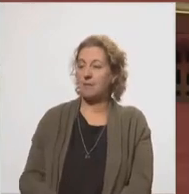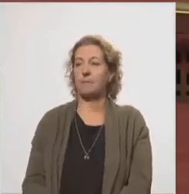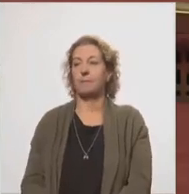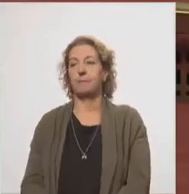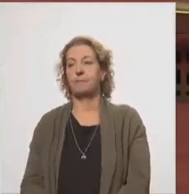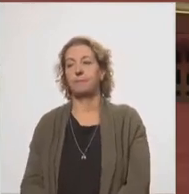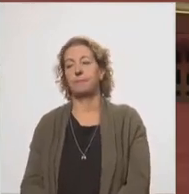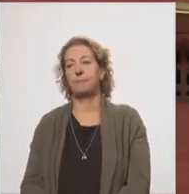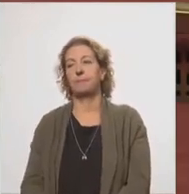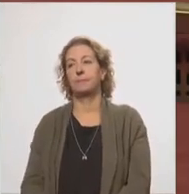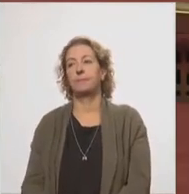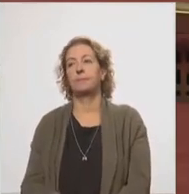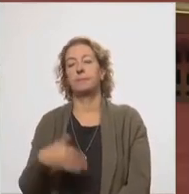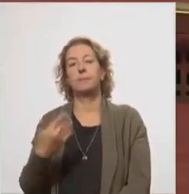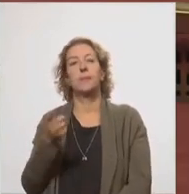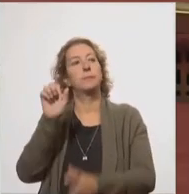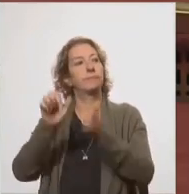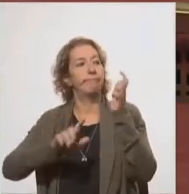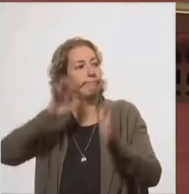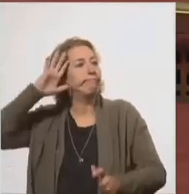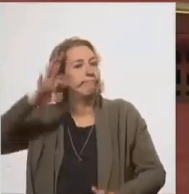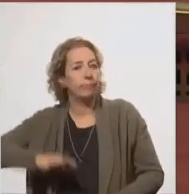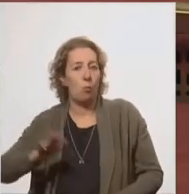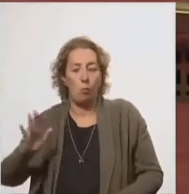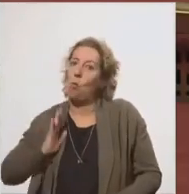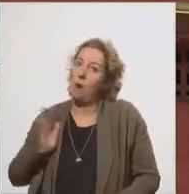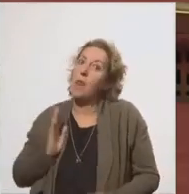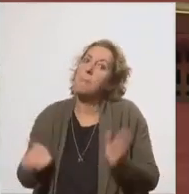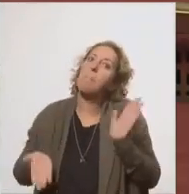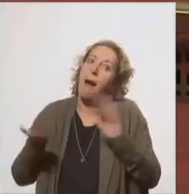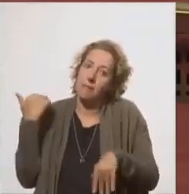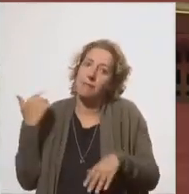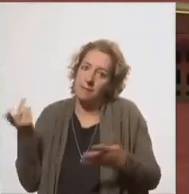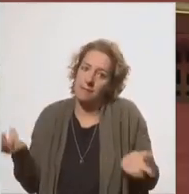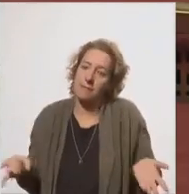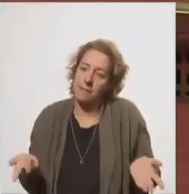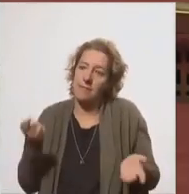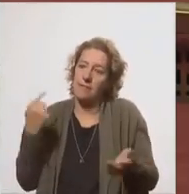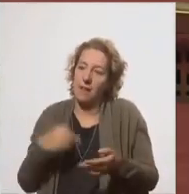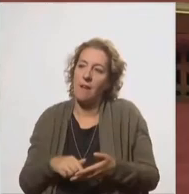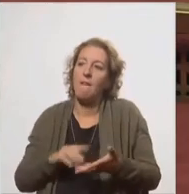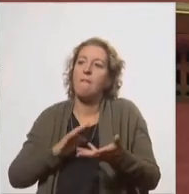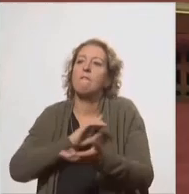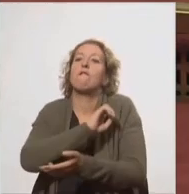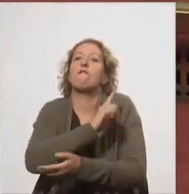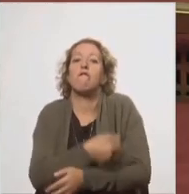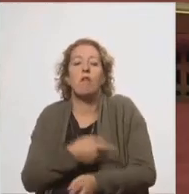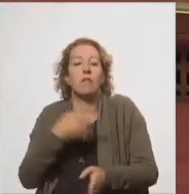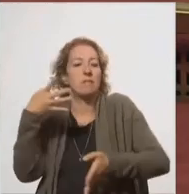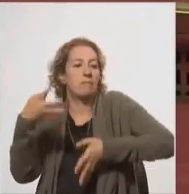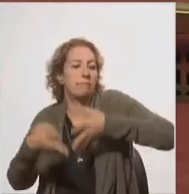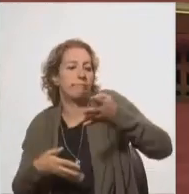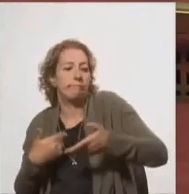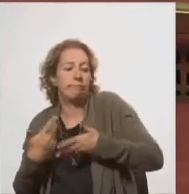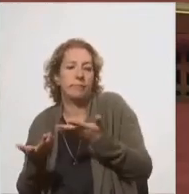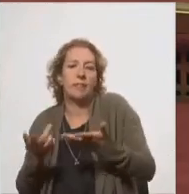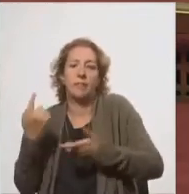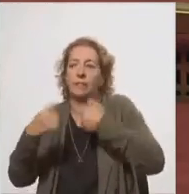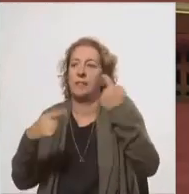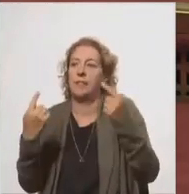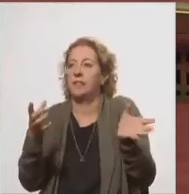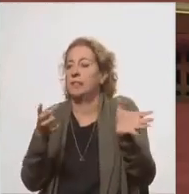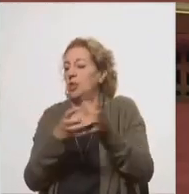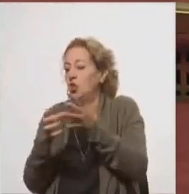casos. Para quienes creemos que las mujeres somos algo más que integrantes de la fuerza motriz de una o diversas clases sociales, para hacer